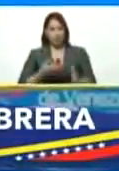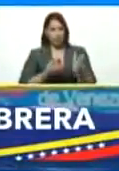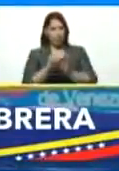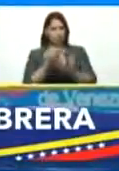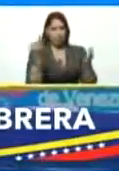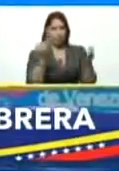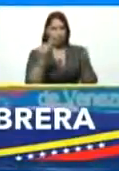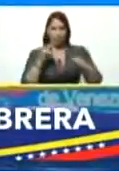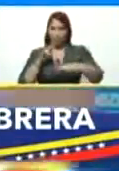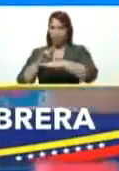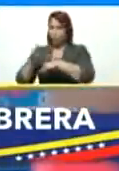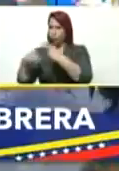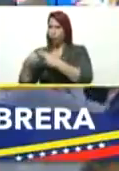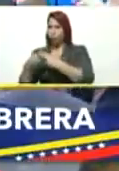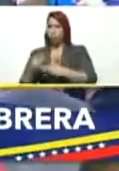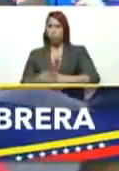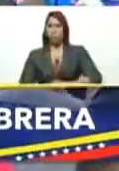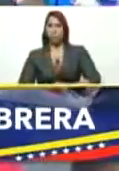para siempre